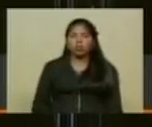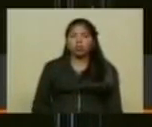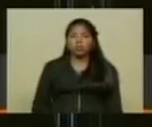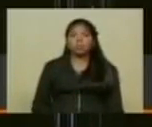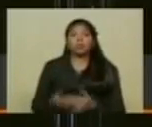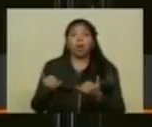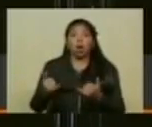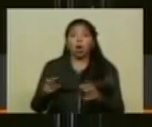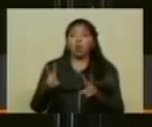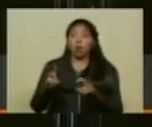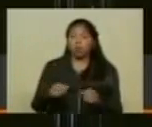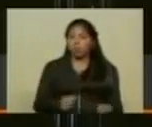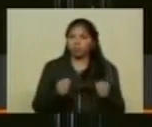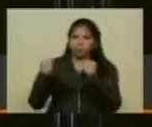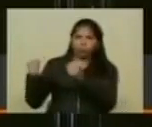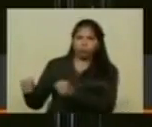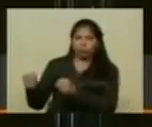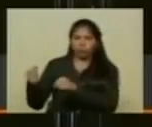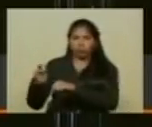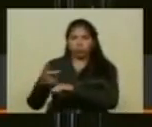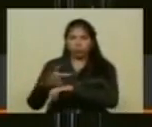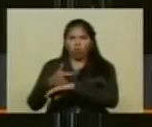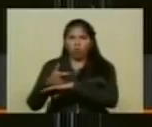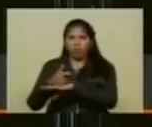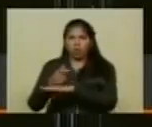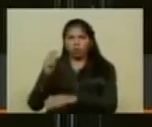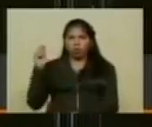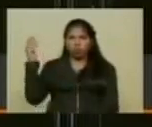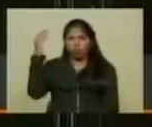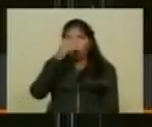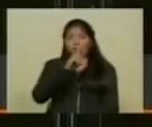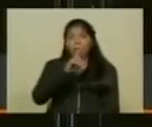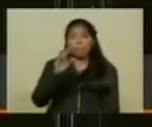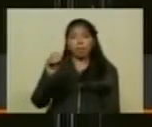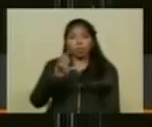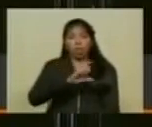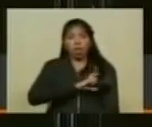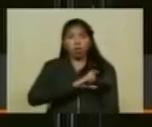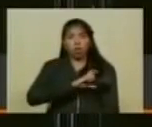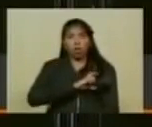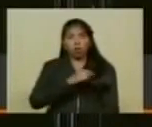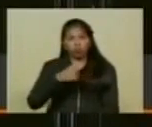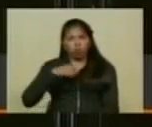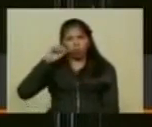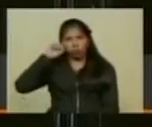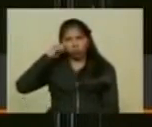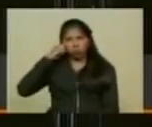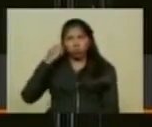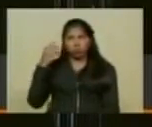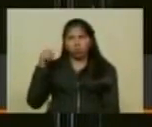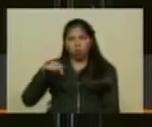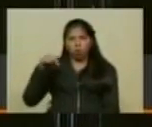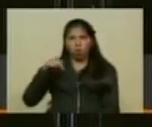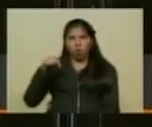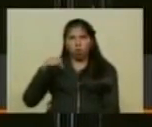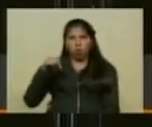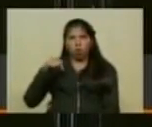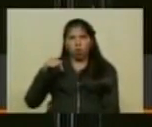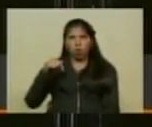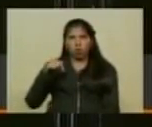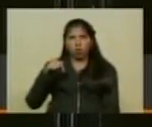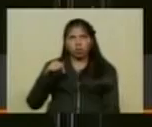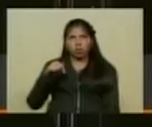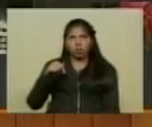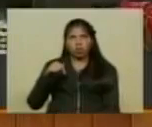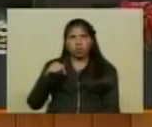Trump el 20 de enero, yo lo estaba recordando hoy, porque creo que hoy se cumple